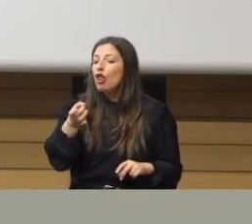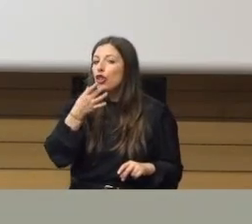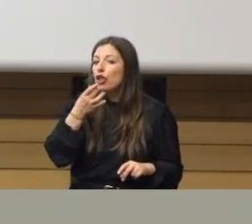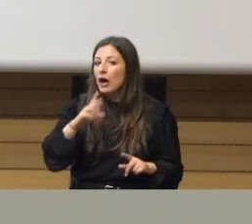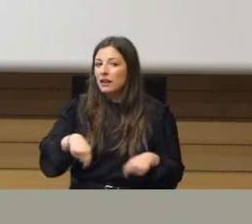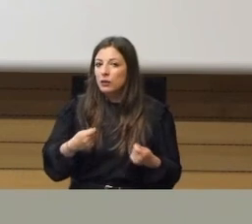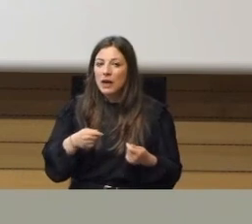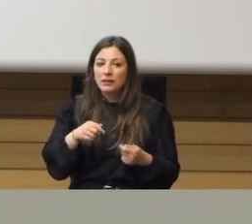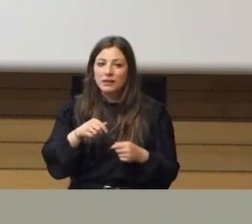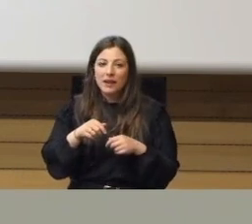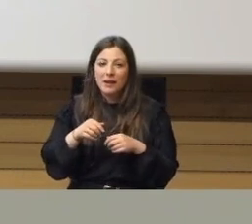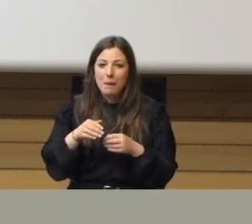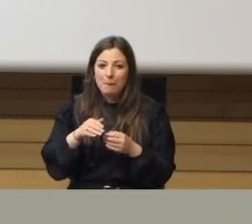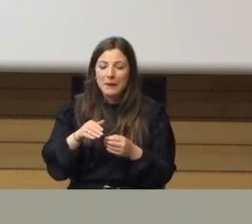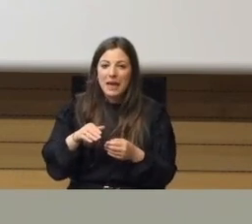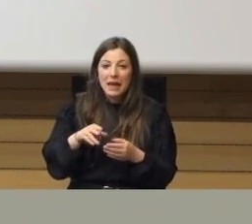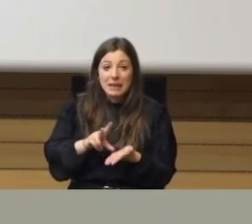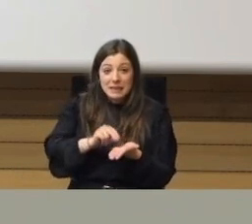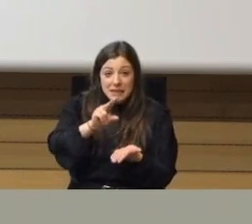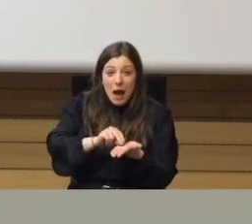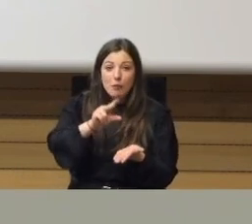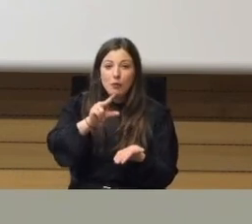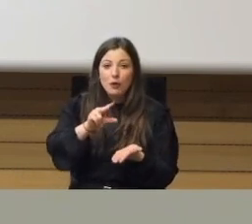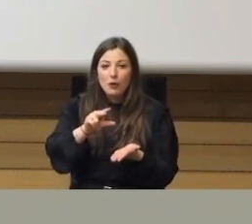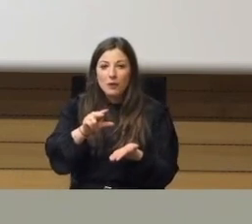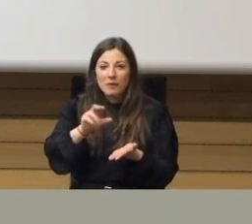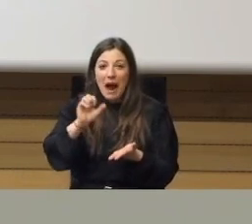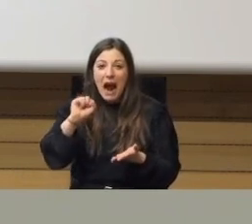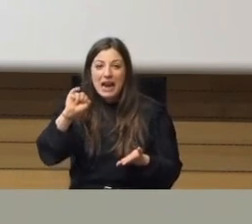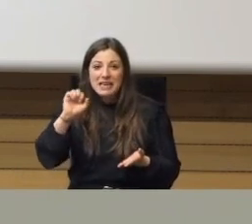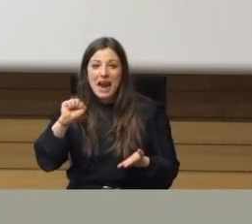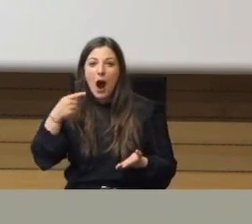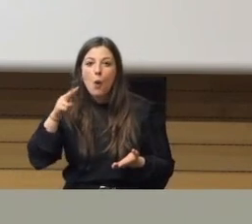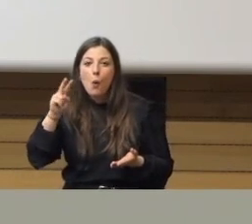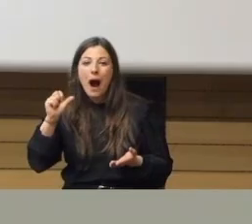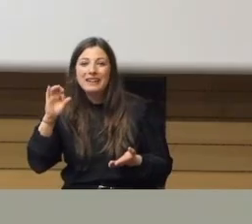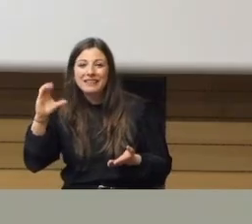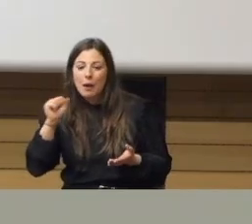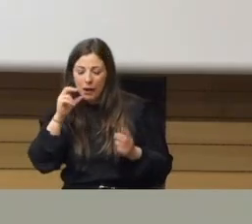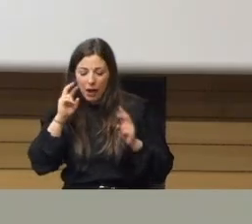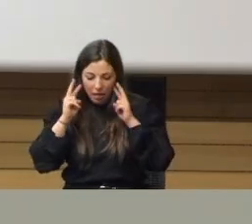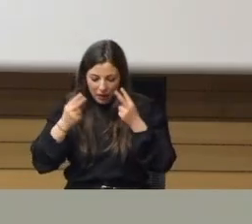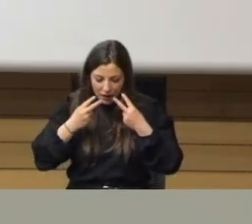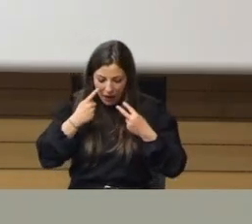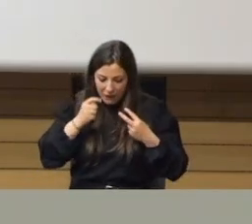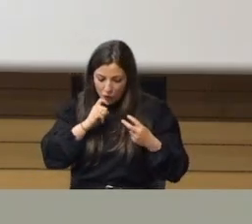la ayahuasca, y en procesos emocionales, para encontrarme a mí mismo.